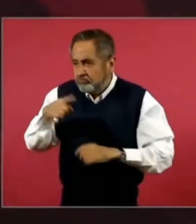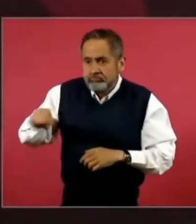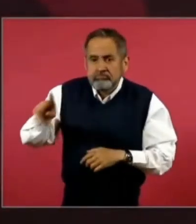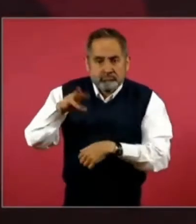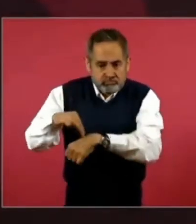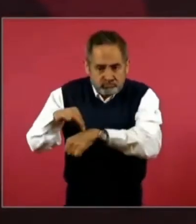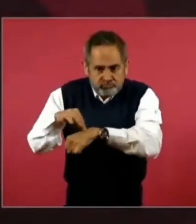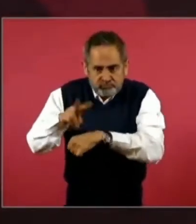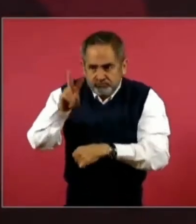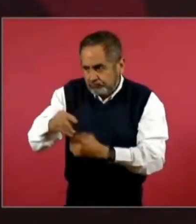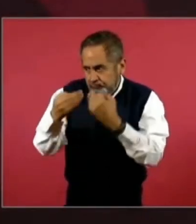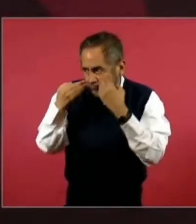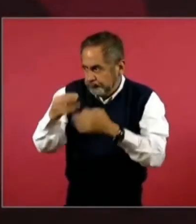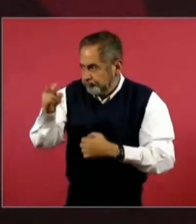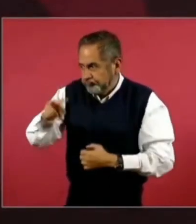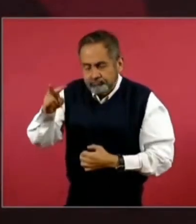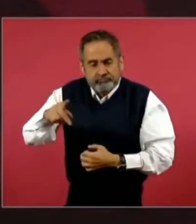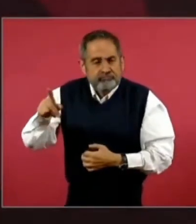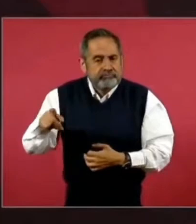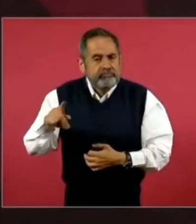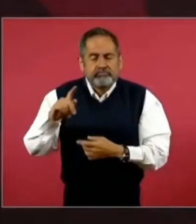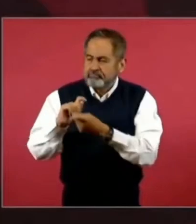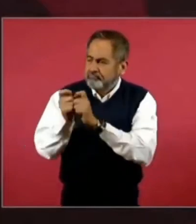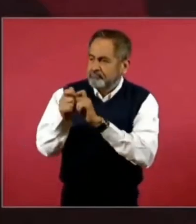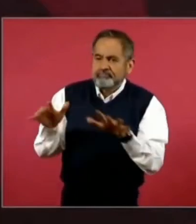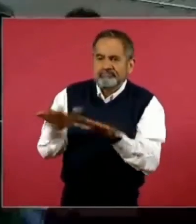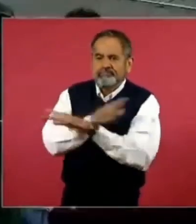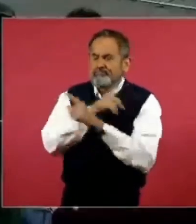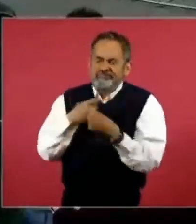real, una transformación.